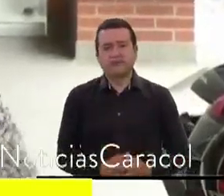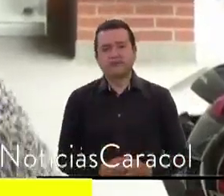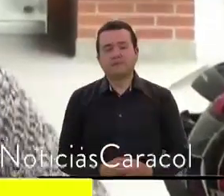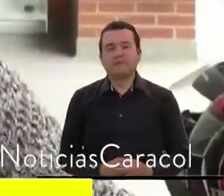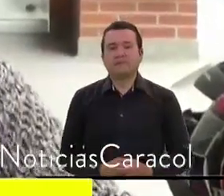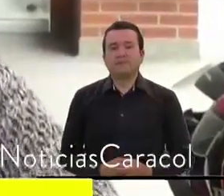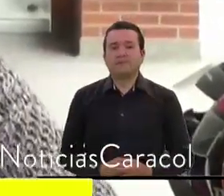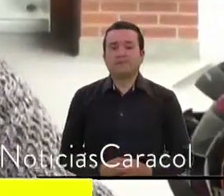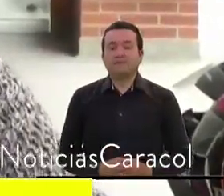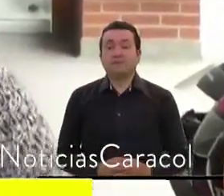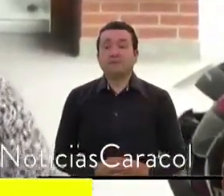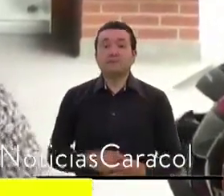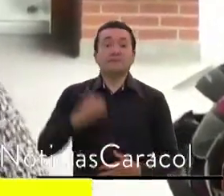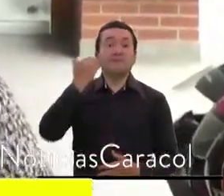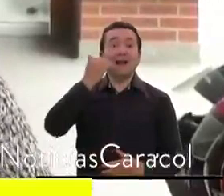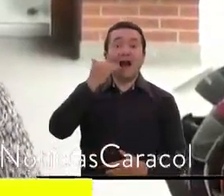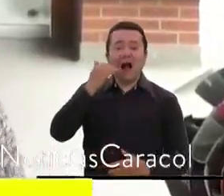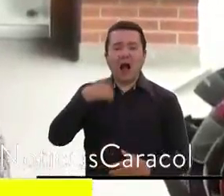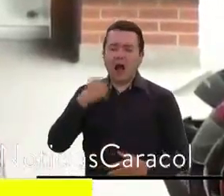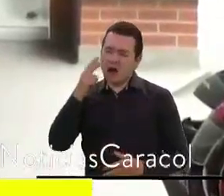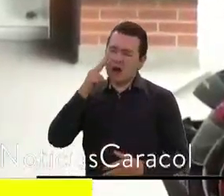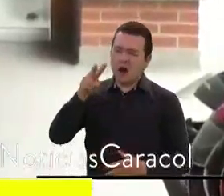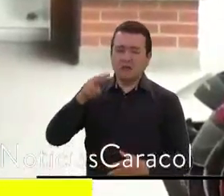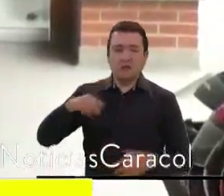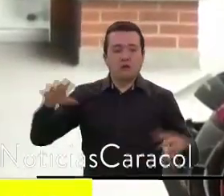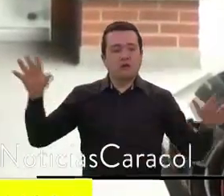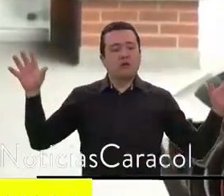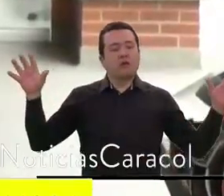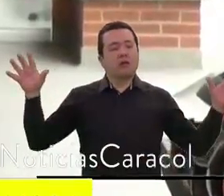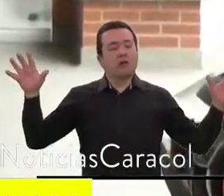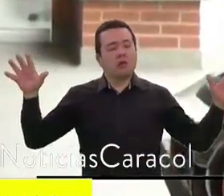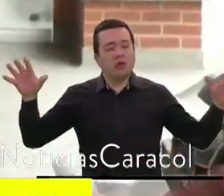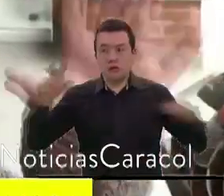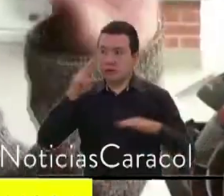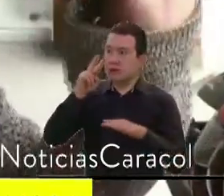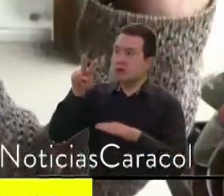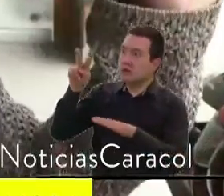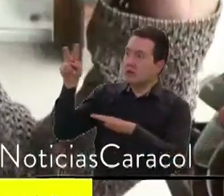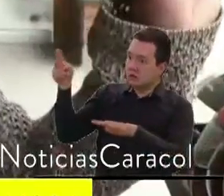Cuando ella que venía con los bracitos abiertos cuando se desplomó la niña.